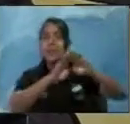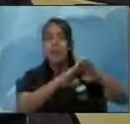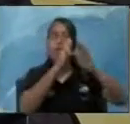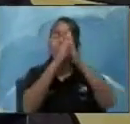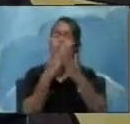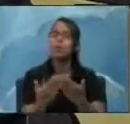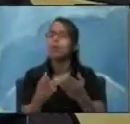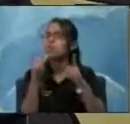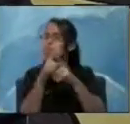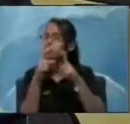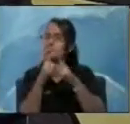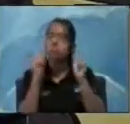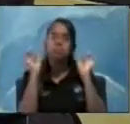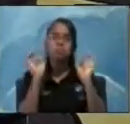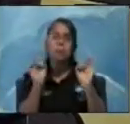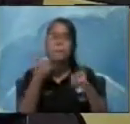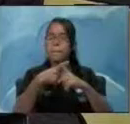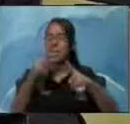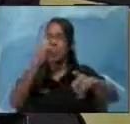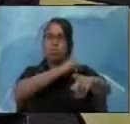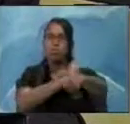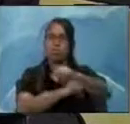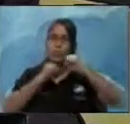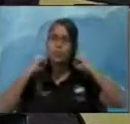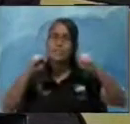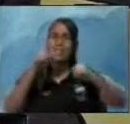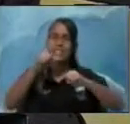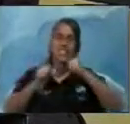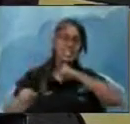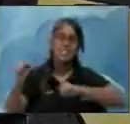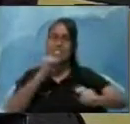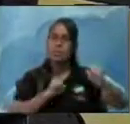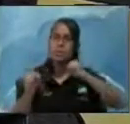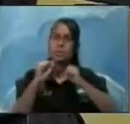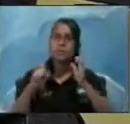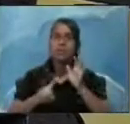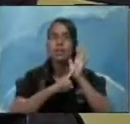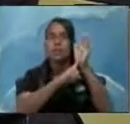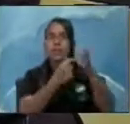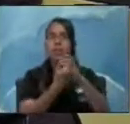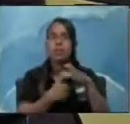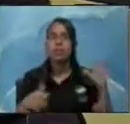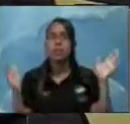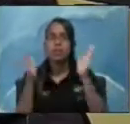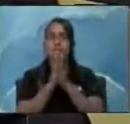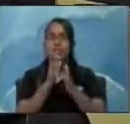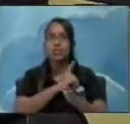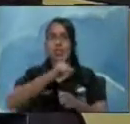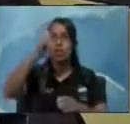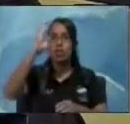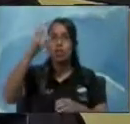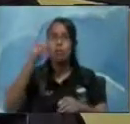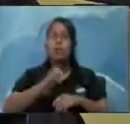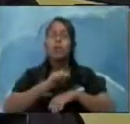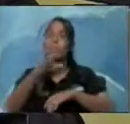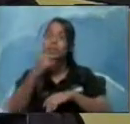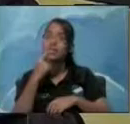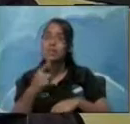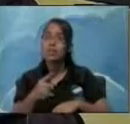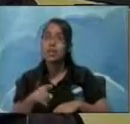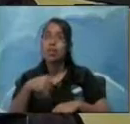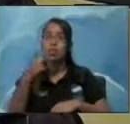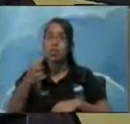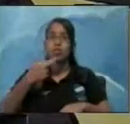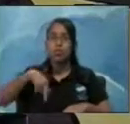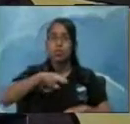sencilla pero poderosa y allí se mueve se manifiesta el espíritu santo de Dios porque déjame decirte que cuando nosotros